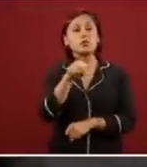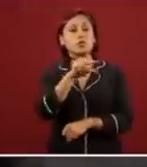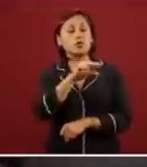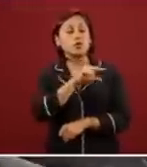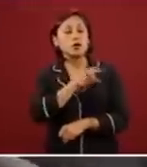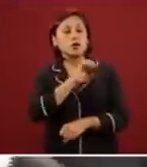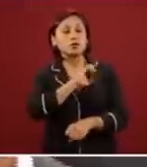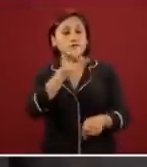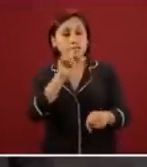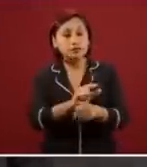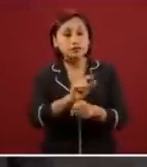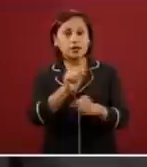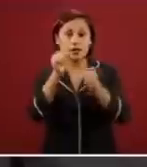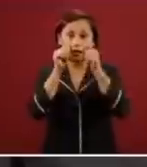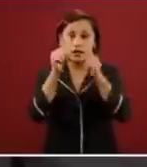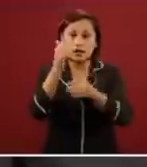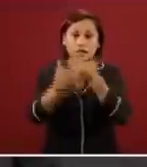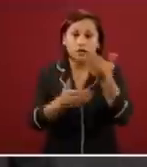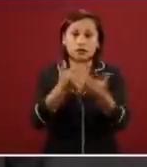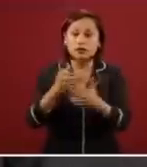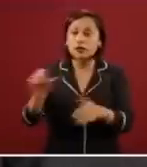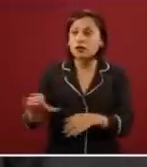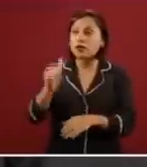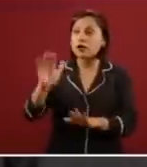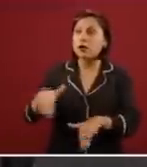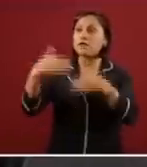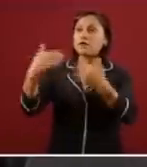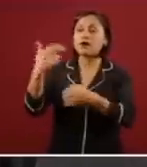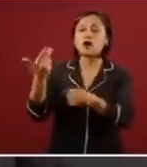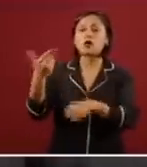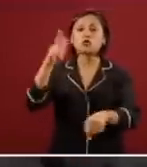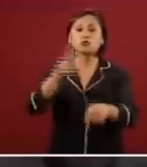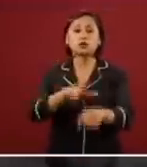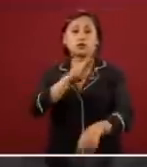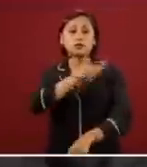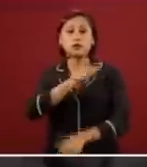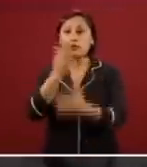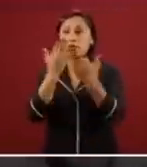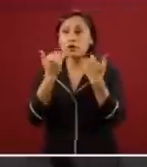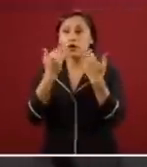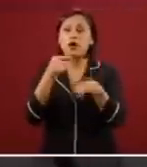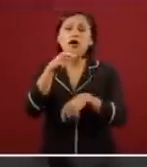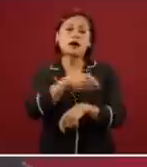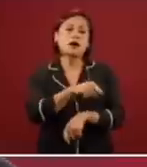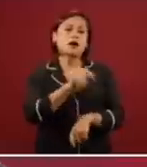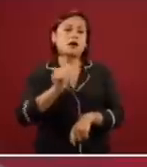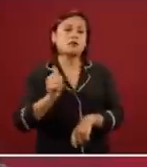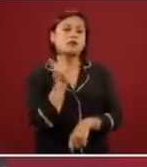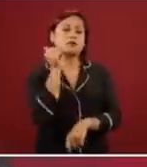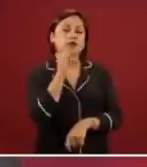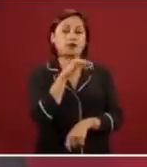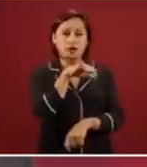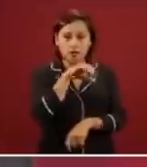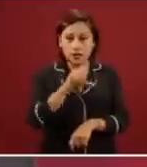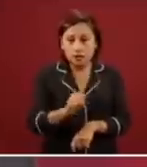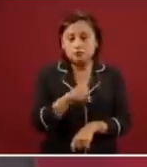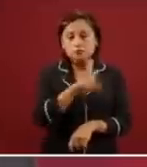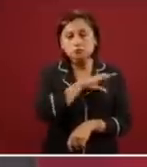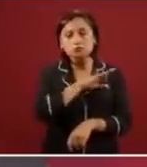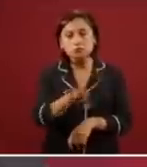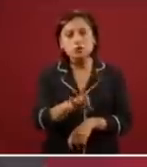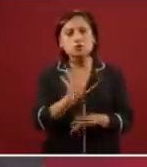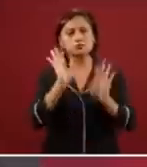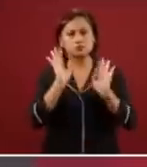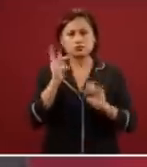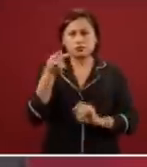otra institución privada en el país. Pero sí es algo que nos parece, es un gran igualador, que toda una